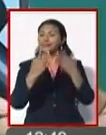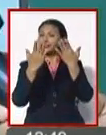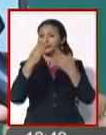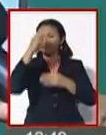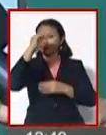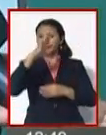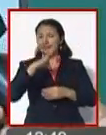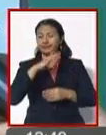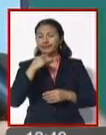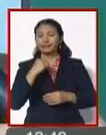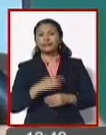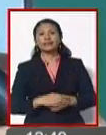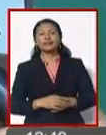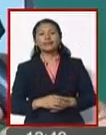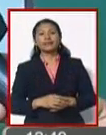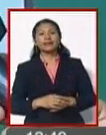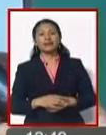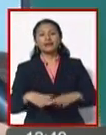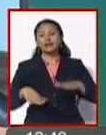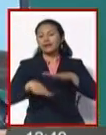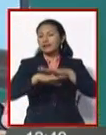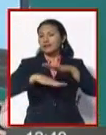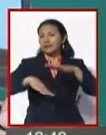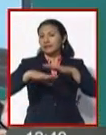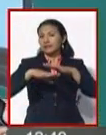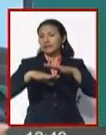Lamentablemente este señor estaba